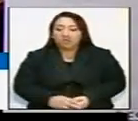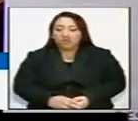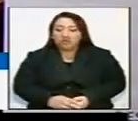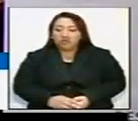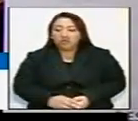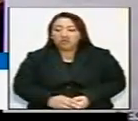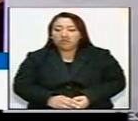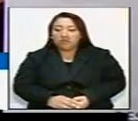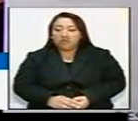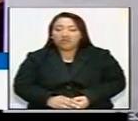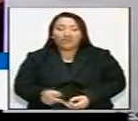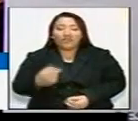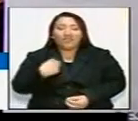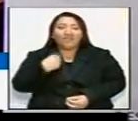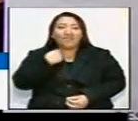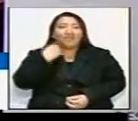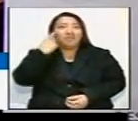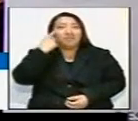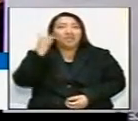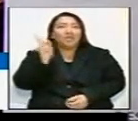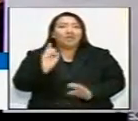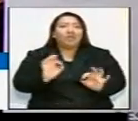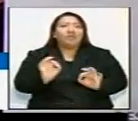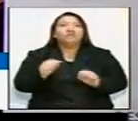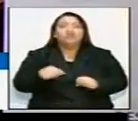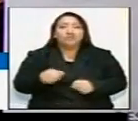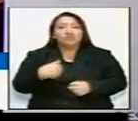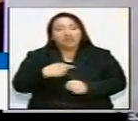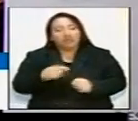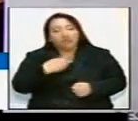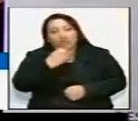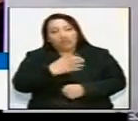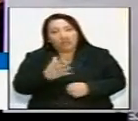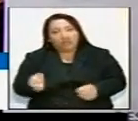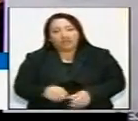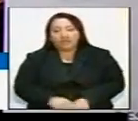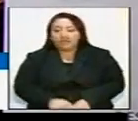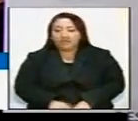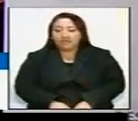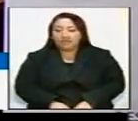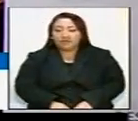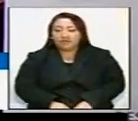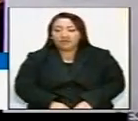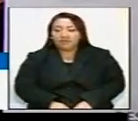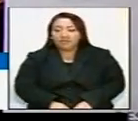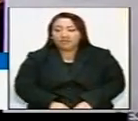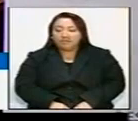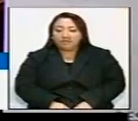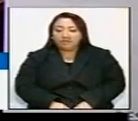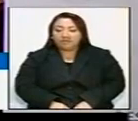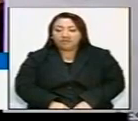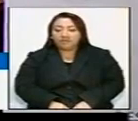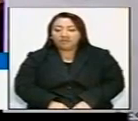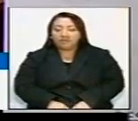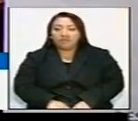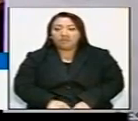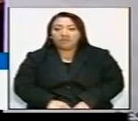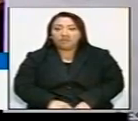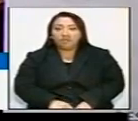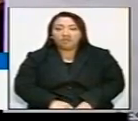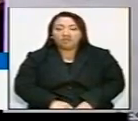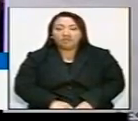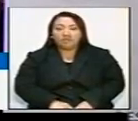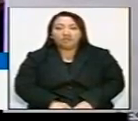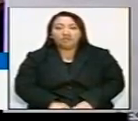que pretender que tenemos una crisis. Pero bueno, pero no se lo deseo a nadie, la verdad. Y obviamente también liderazgo político es muy